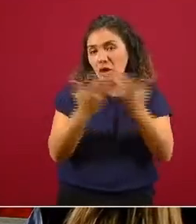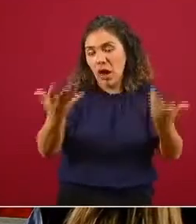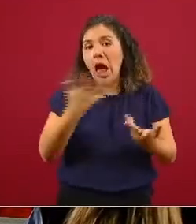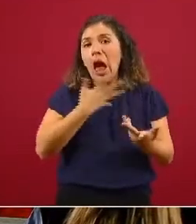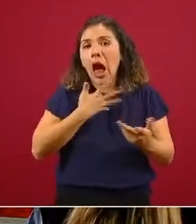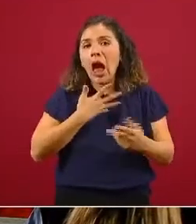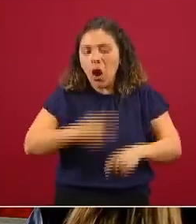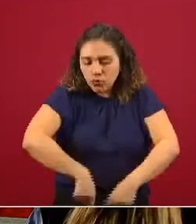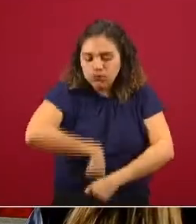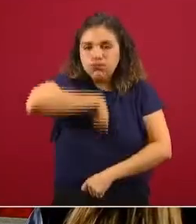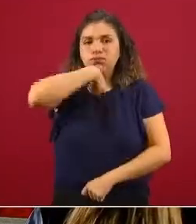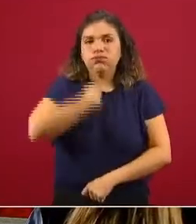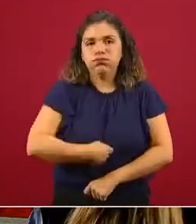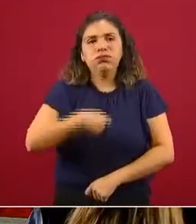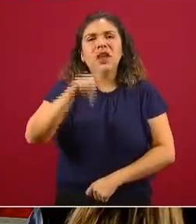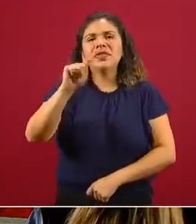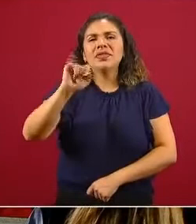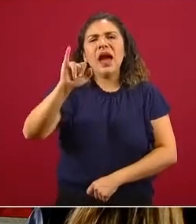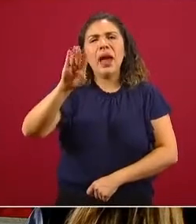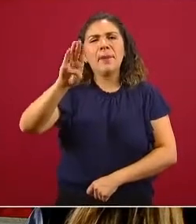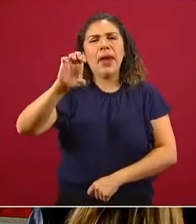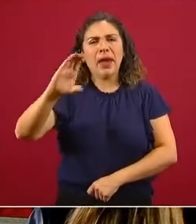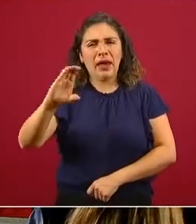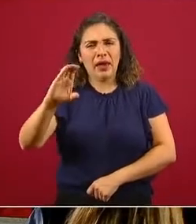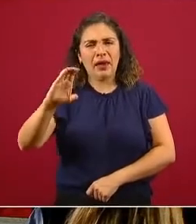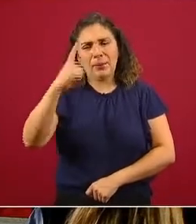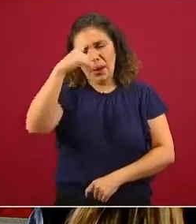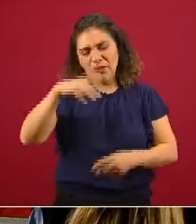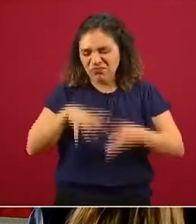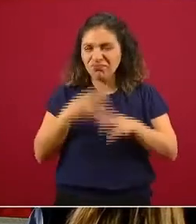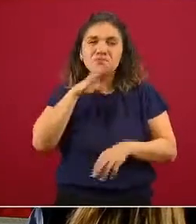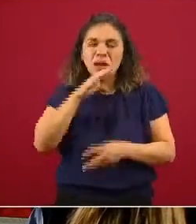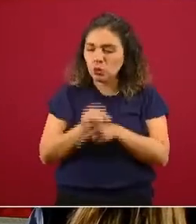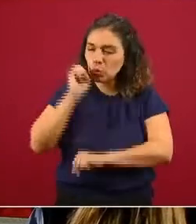tenemos overoles desechables tipo Tyvek. La que sigue, por favor.